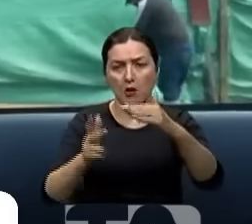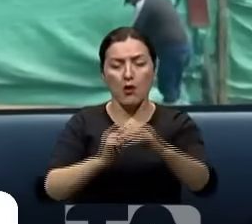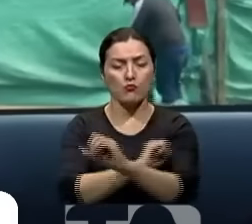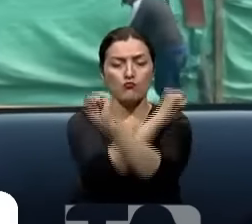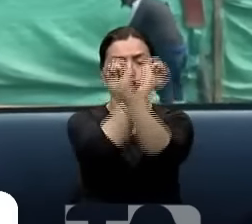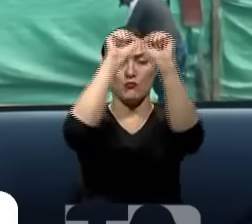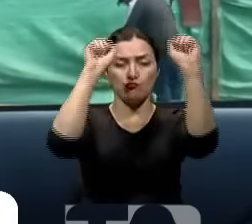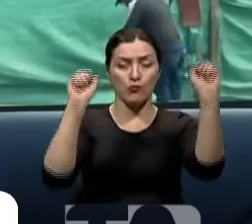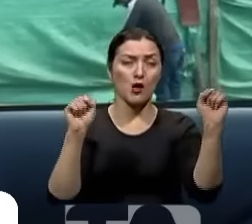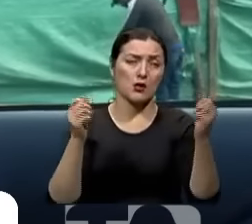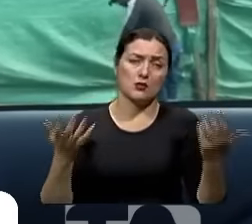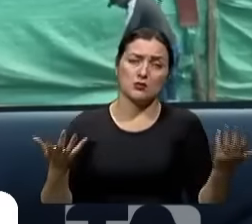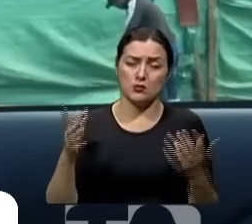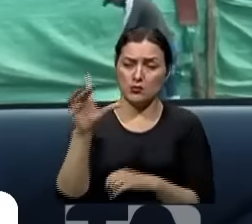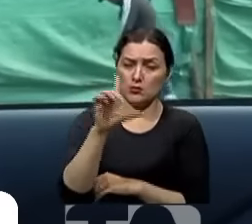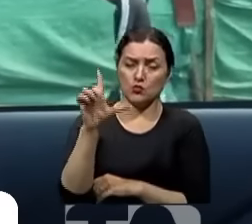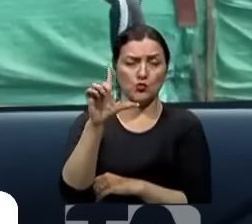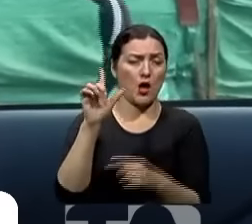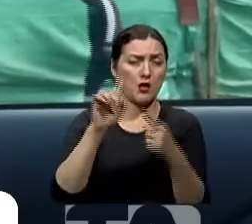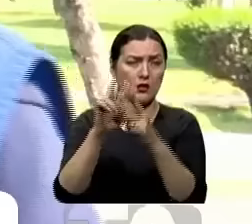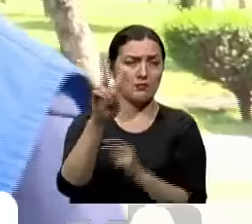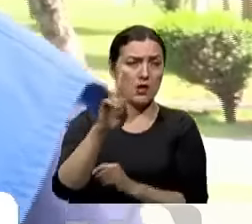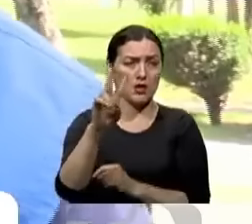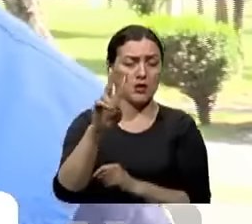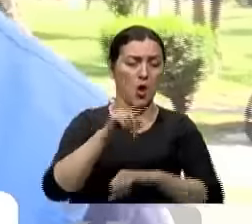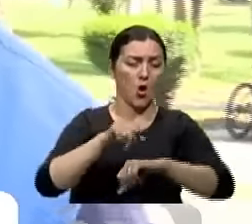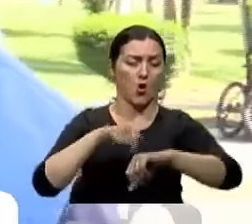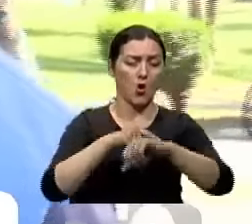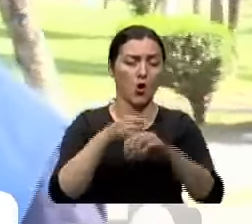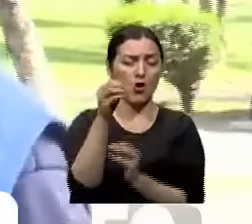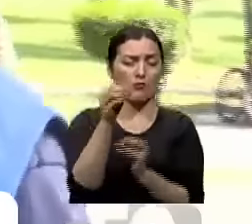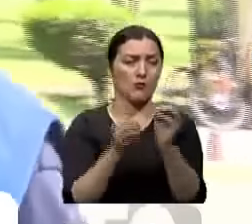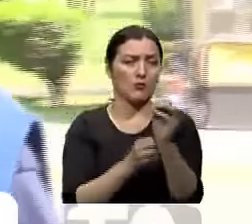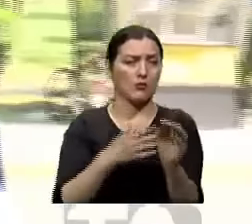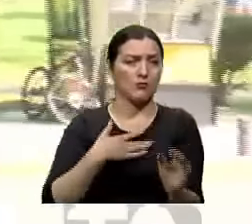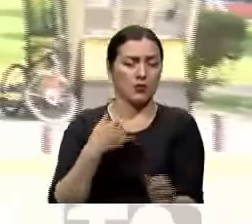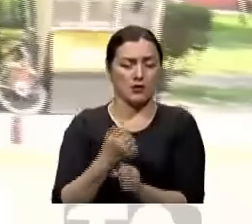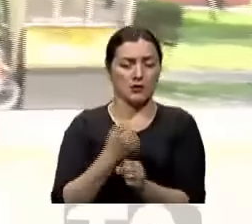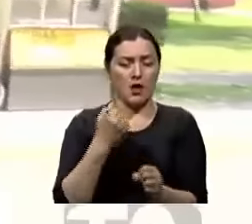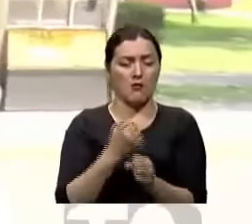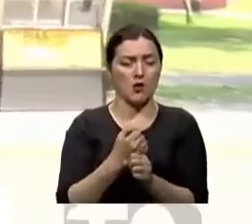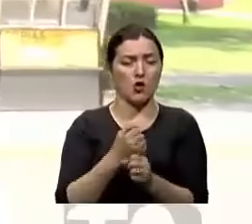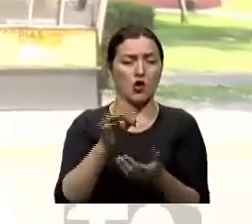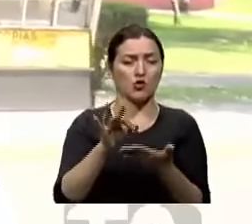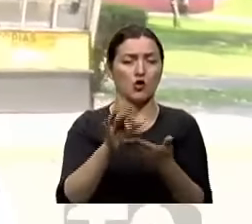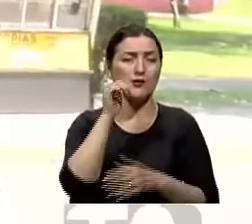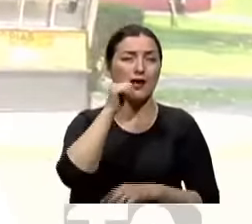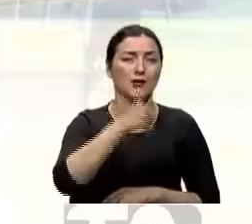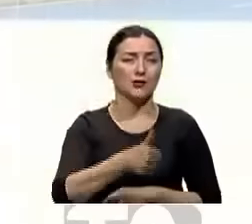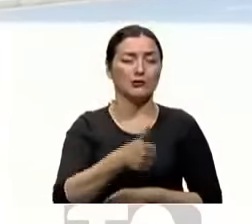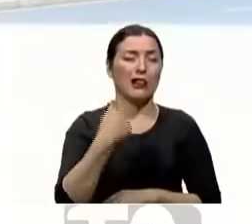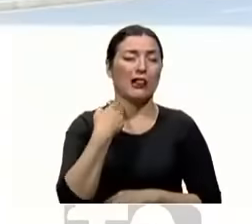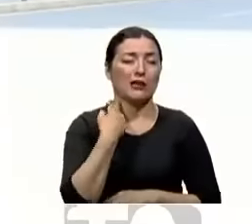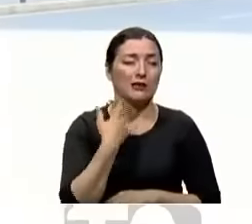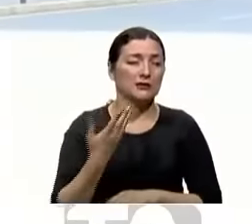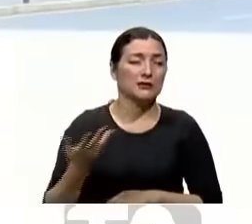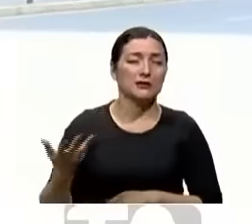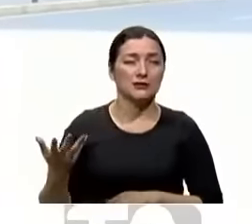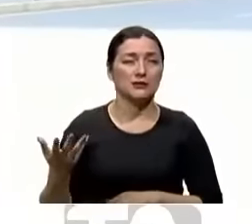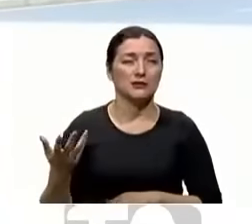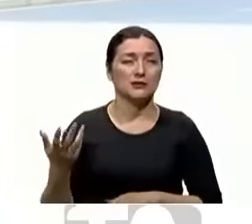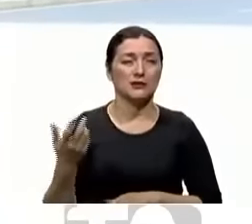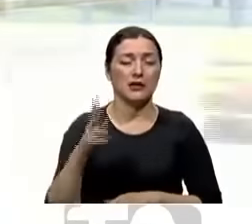al menos en horas o de lunes a viernes, que son horas de oficina. Nosotros como trabajadores de Zona Sur nos vemos afectados. Somos como